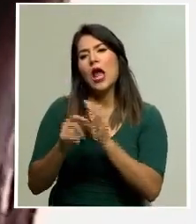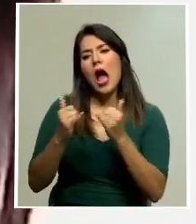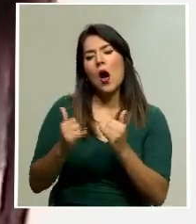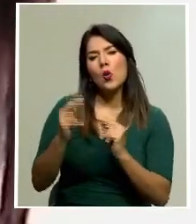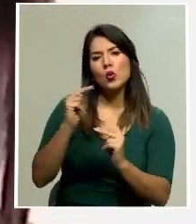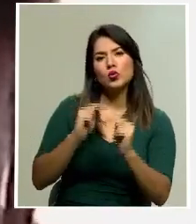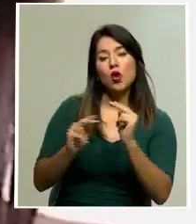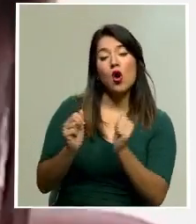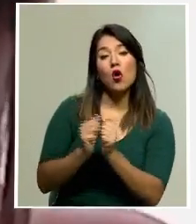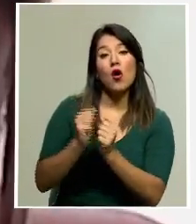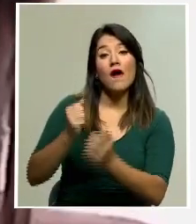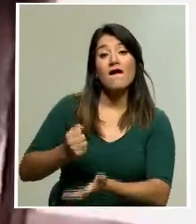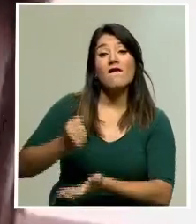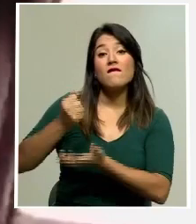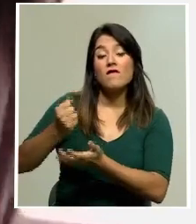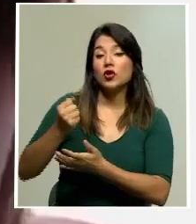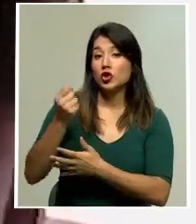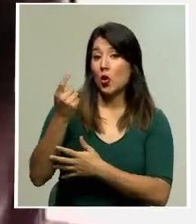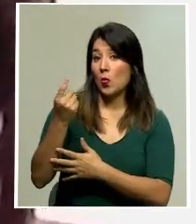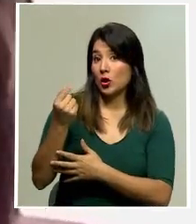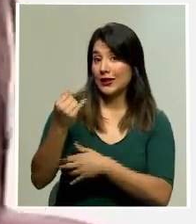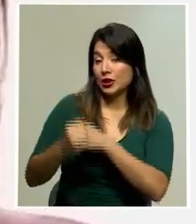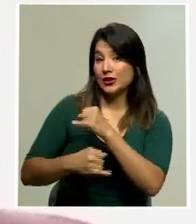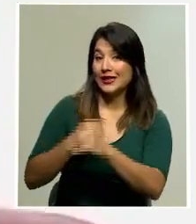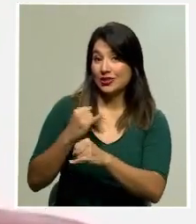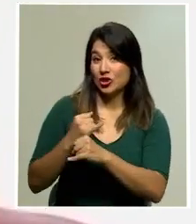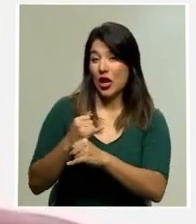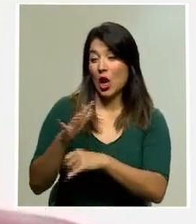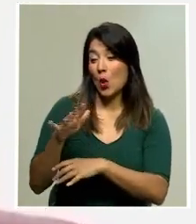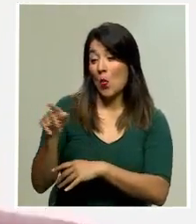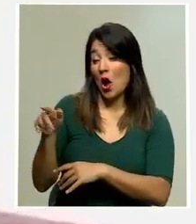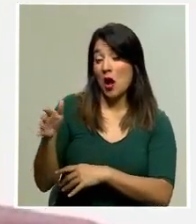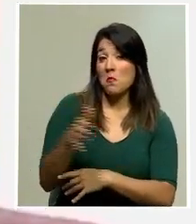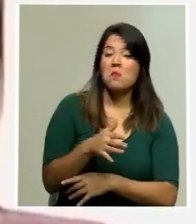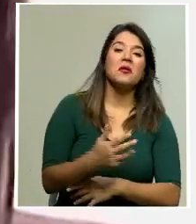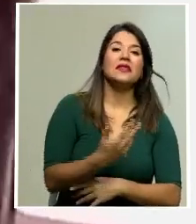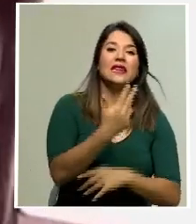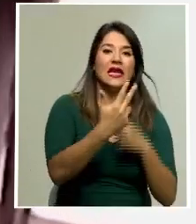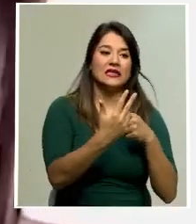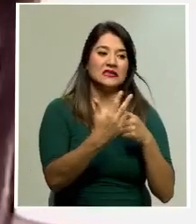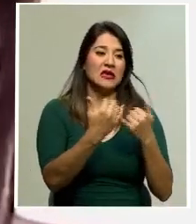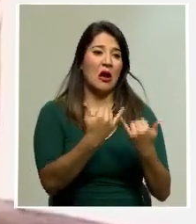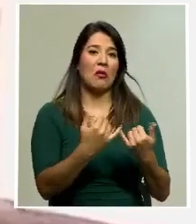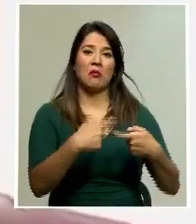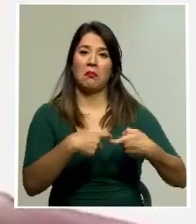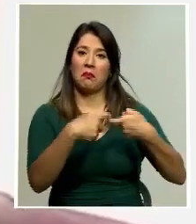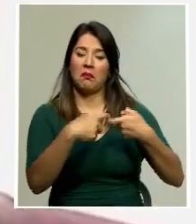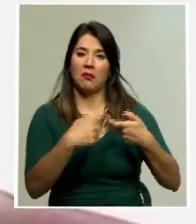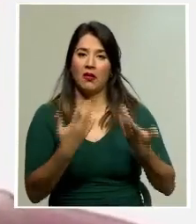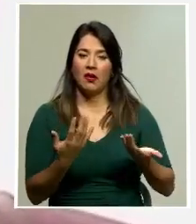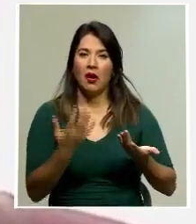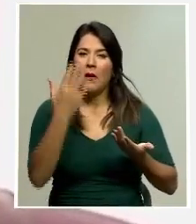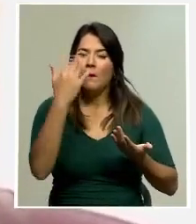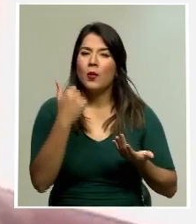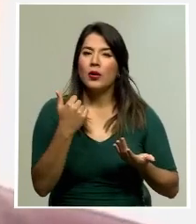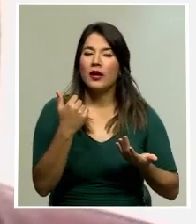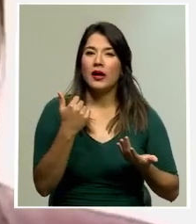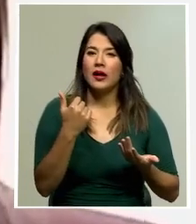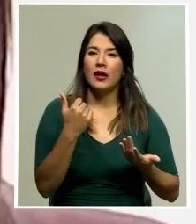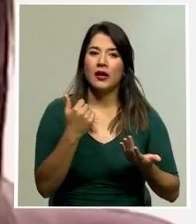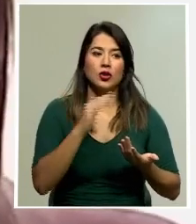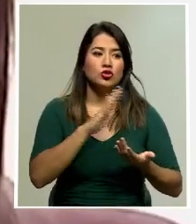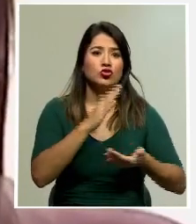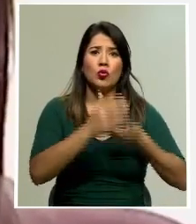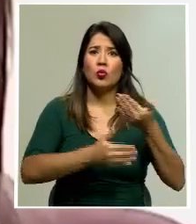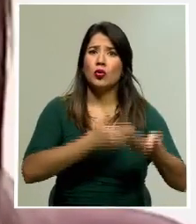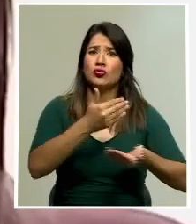Monetario Internacional. Proyectos que ahí están bastante pegados, por así decirlo, porque efectivamente su trámite ha